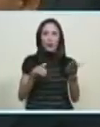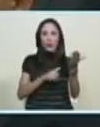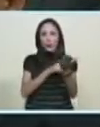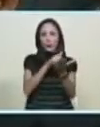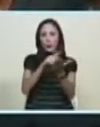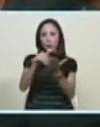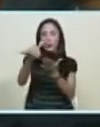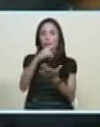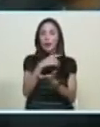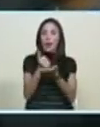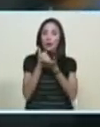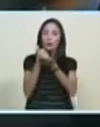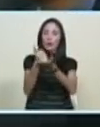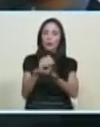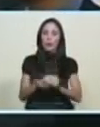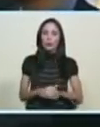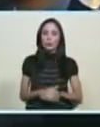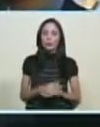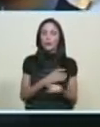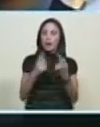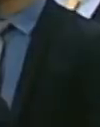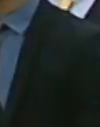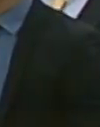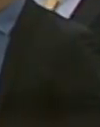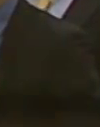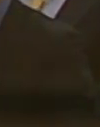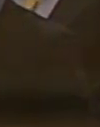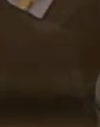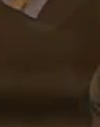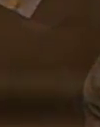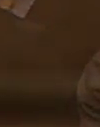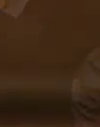que ayudamos a regresar a Venezuela